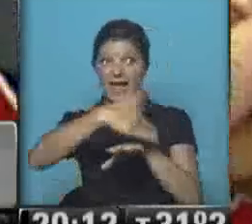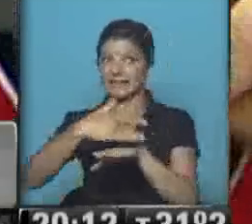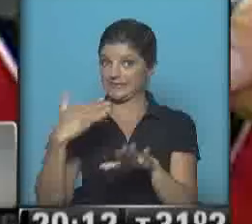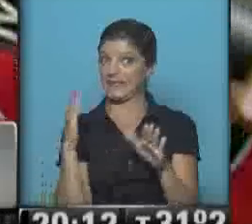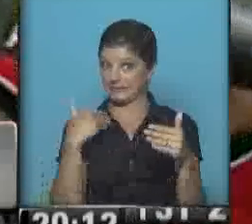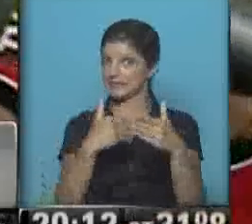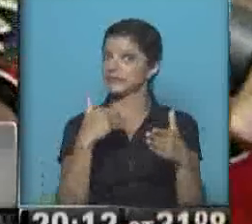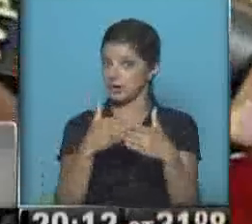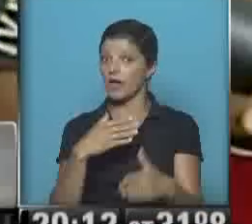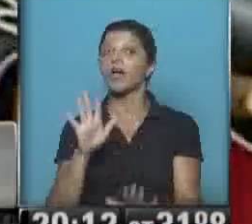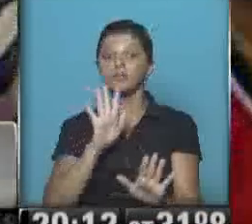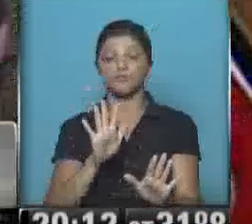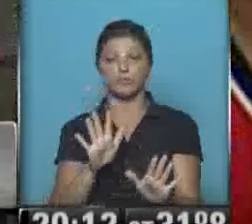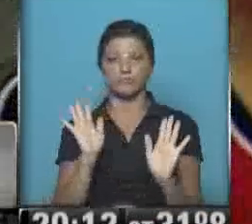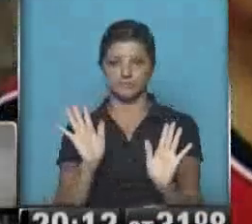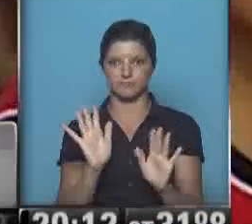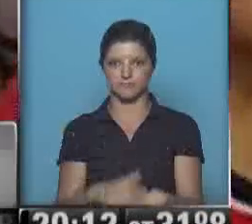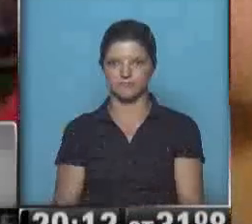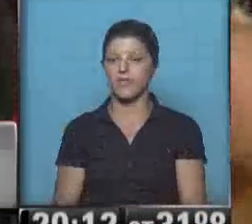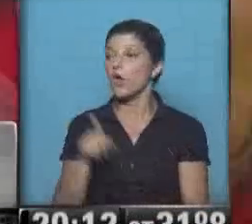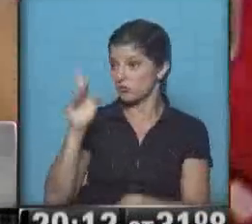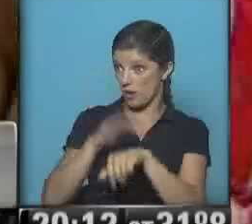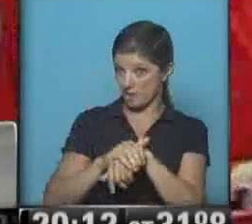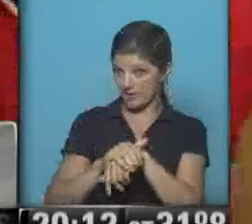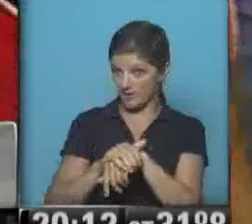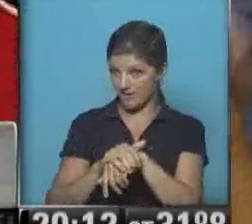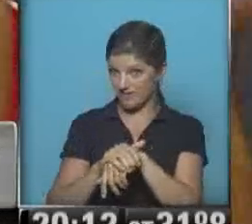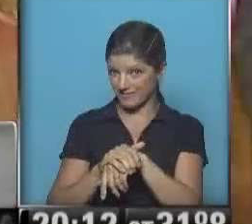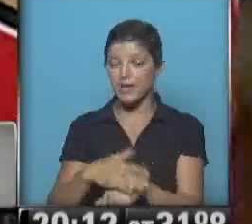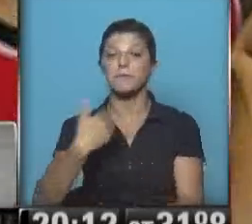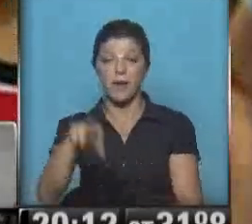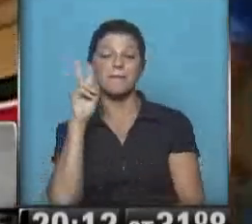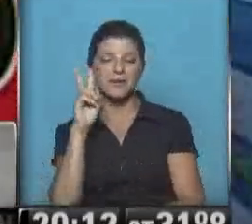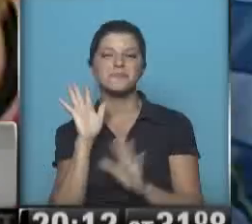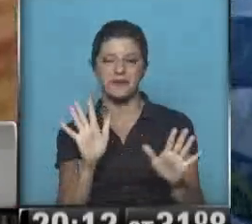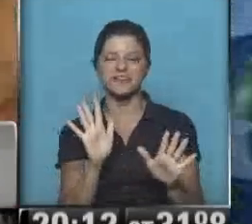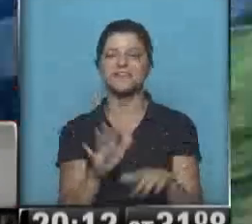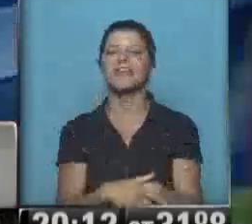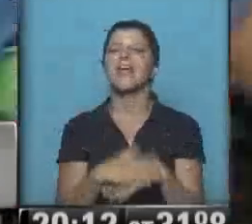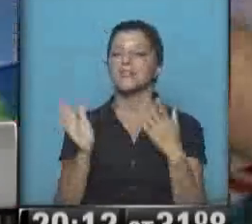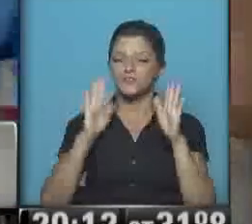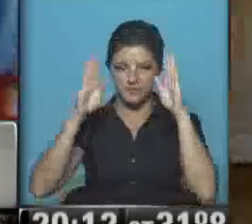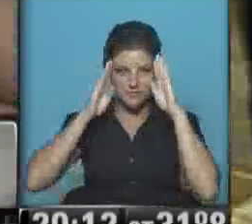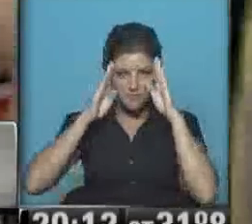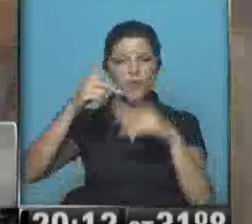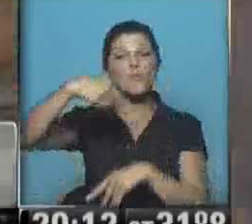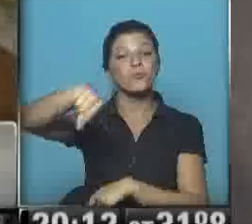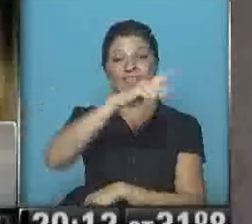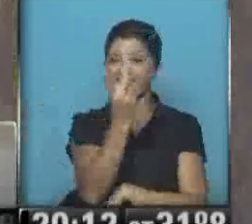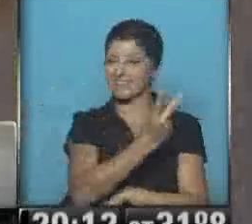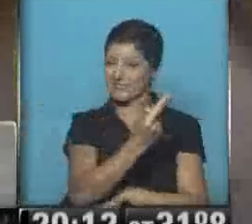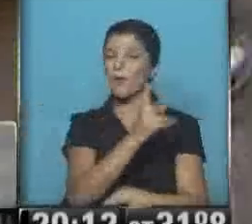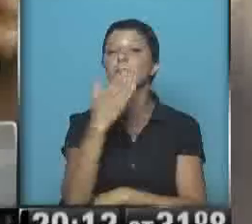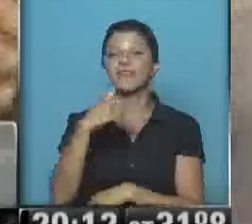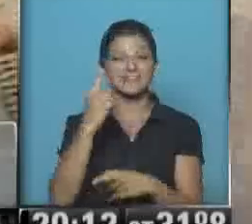calles. Yo no he sentado. Tu amigo se adelantó, el amigo lo va a ver. Así que bueno, estén atentos ustedes ahí en el estudio,